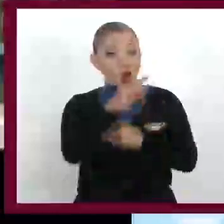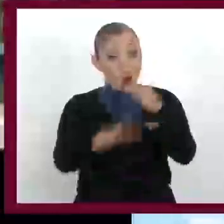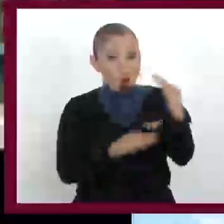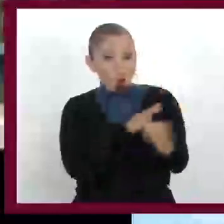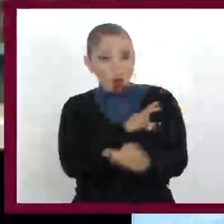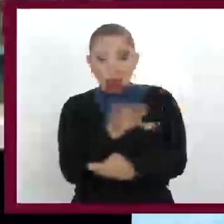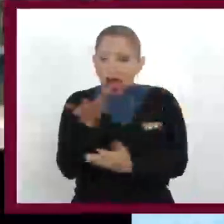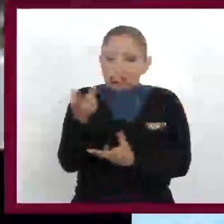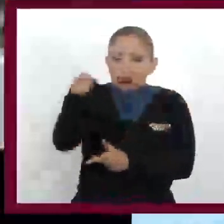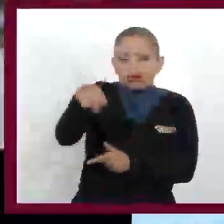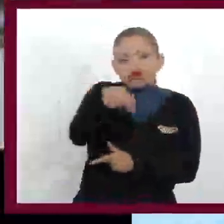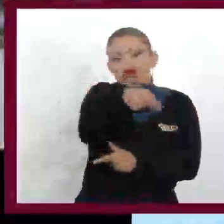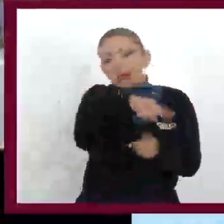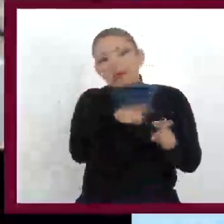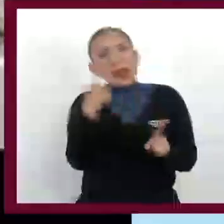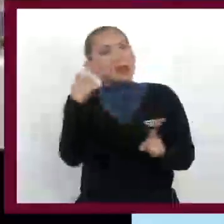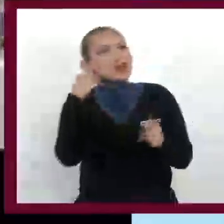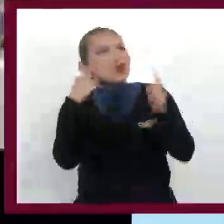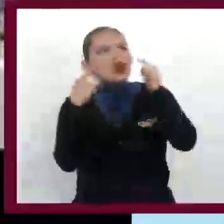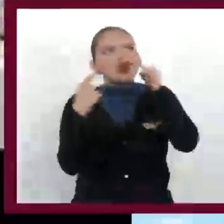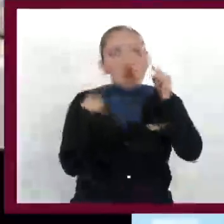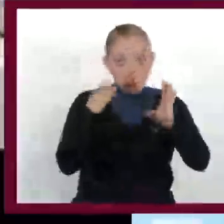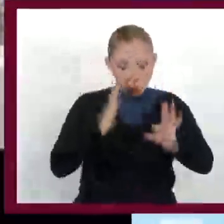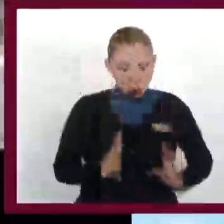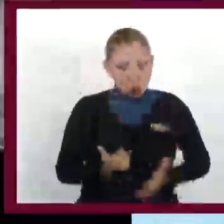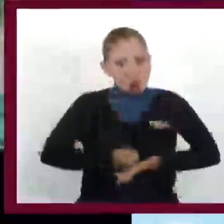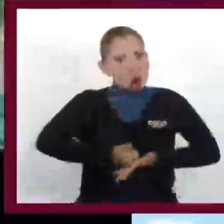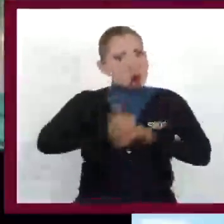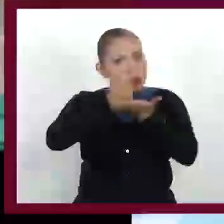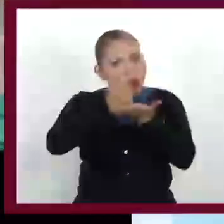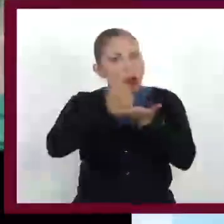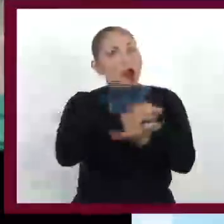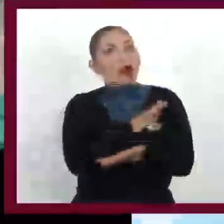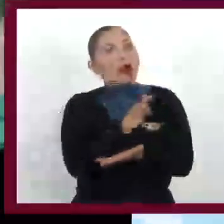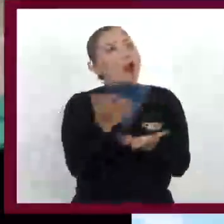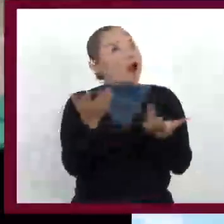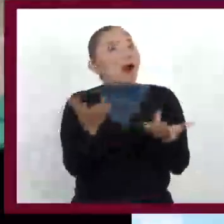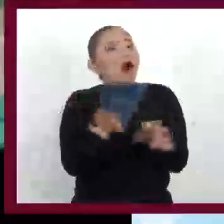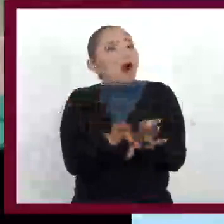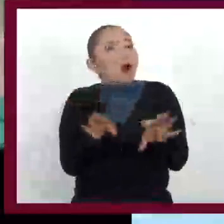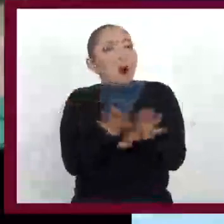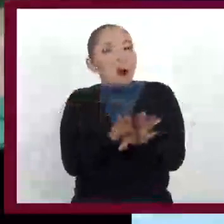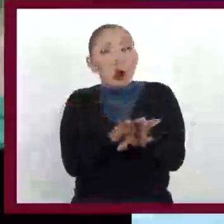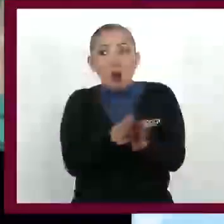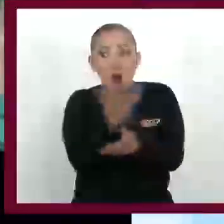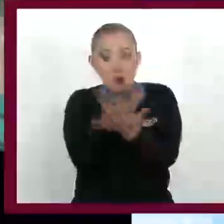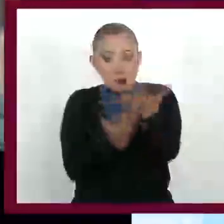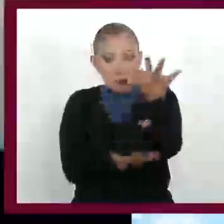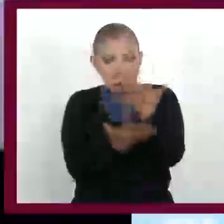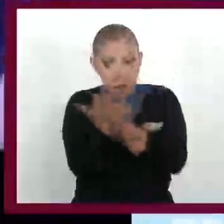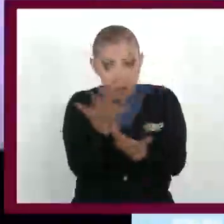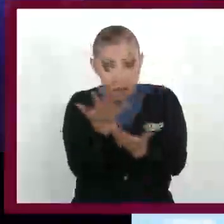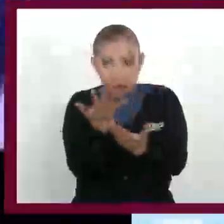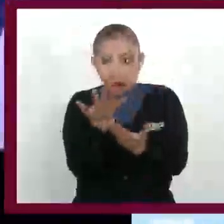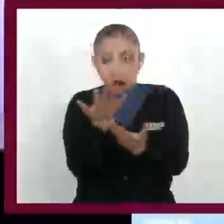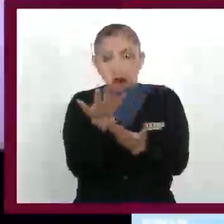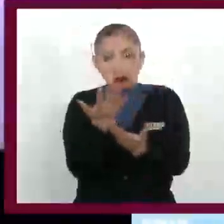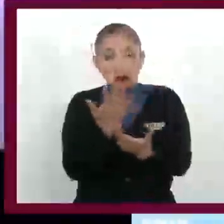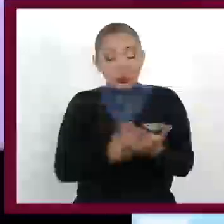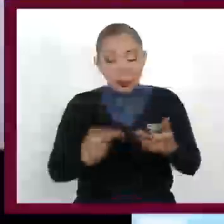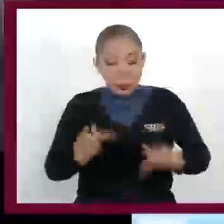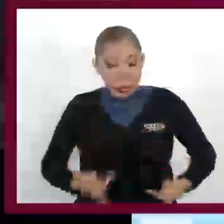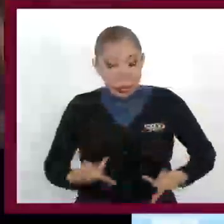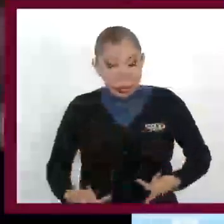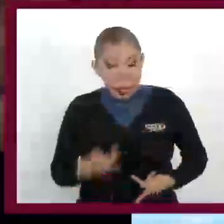Todos podemos llevar a cabo diversos sonidos con nuestro cuerpo. Los podemos realizar con las extremidades, con las